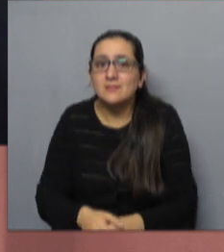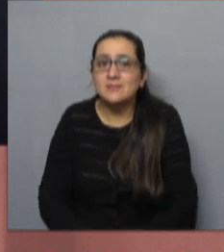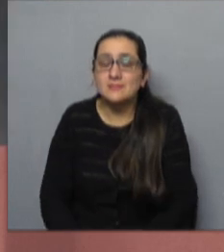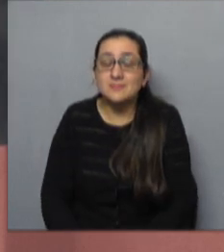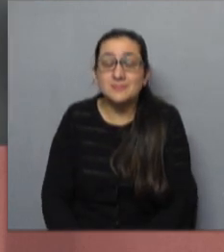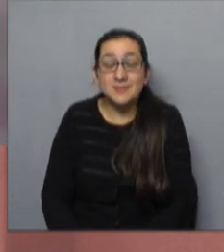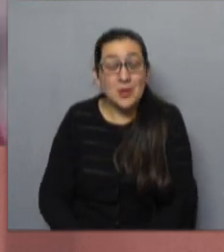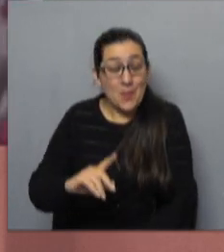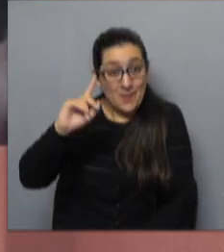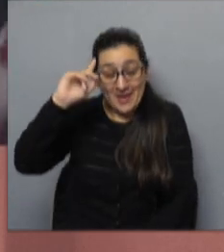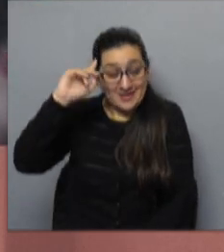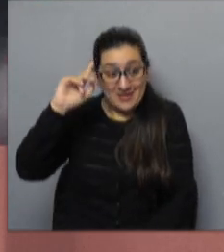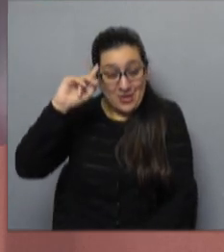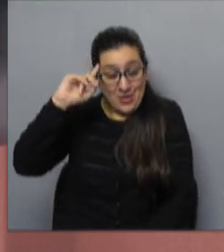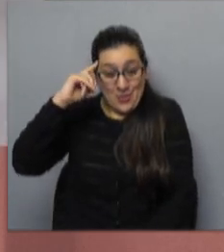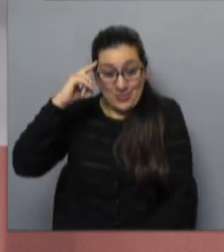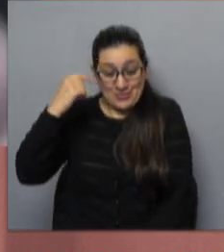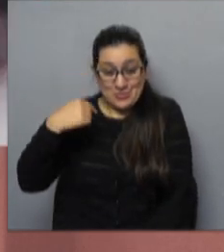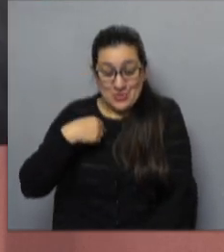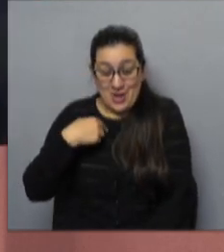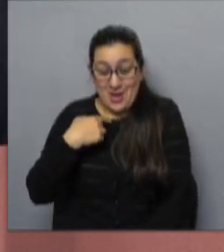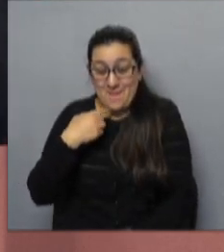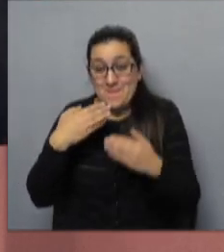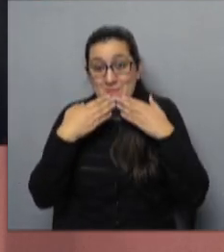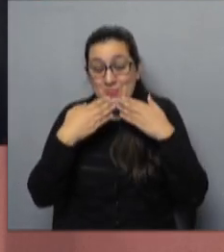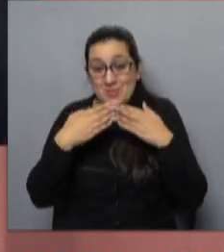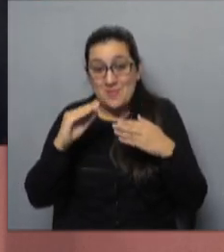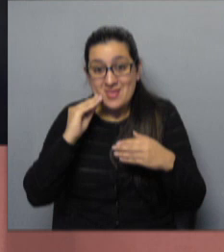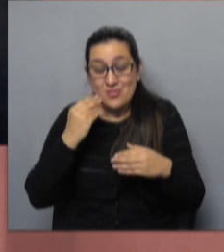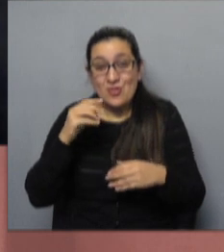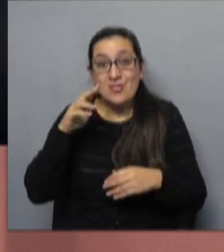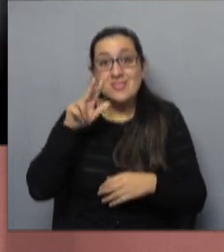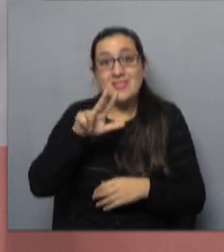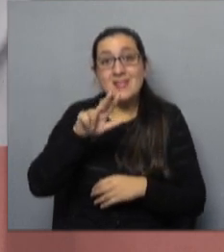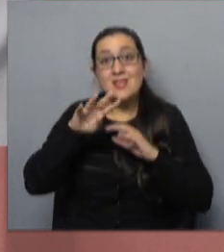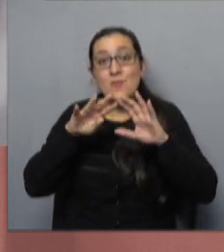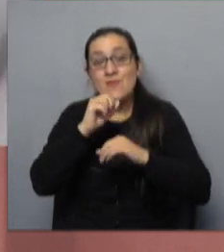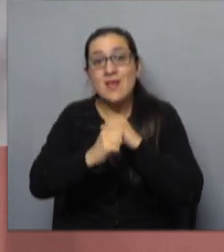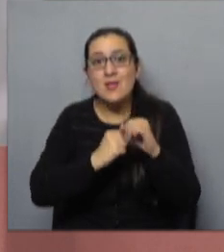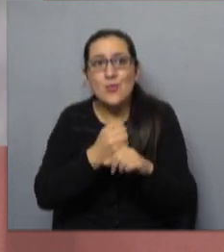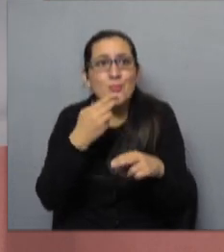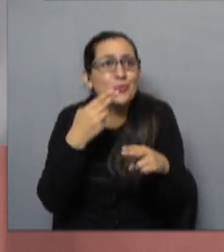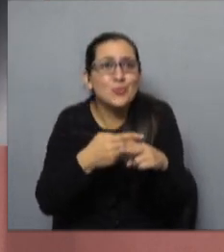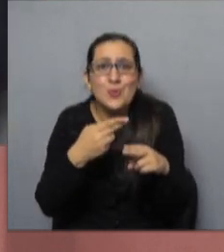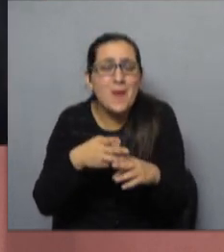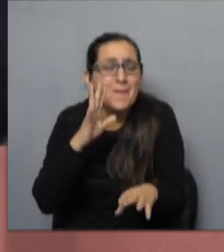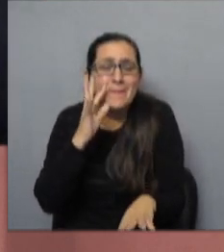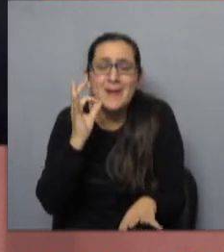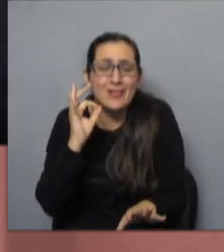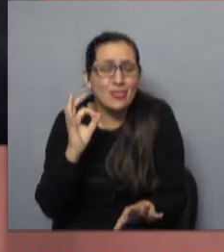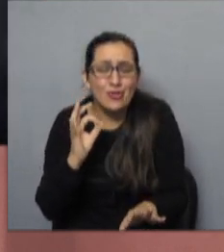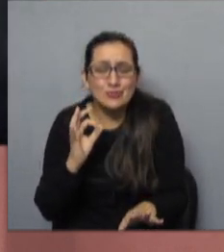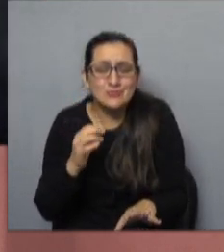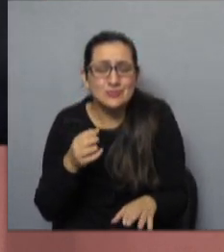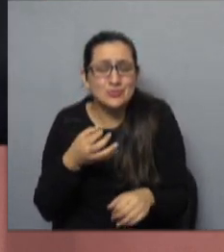Lo más loco, preguntarle a un nieto de 39 años, ¿cómo te llamas? Perdóname, ¿cómo te